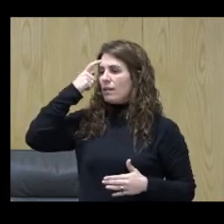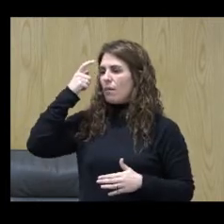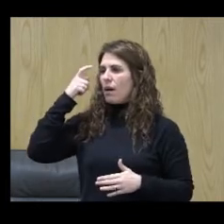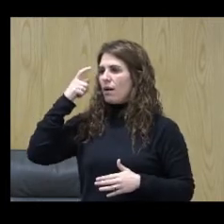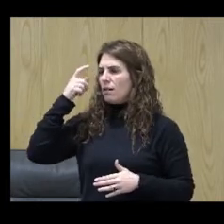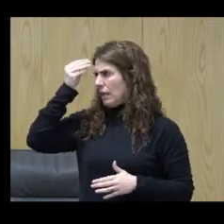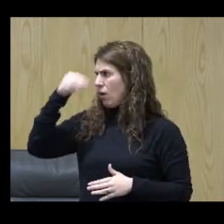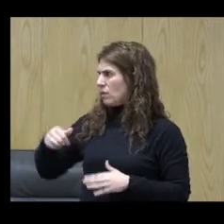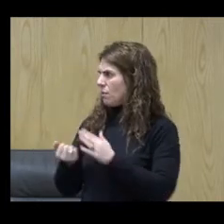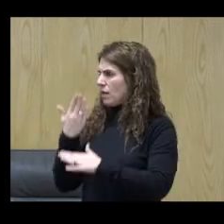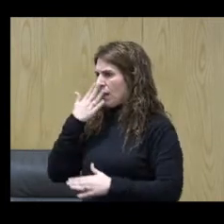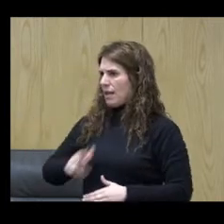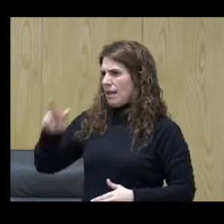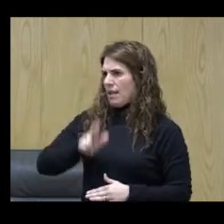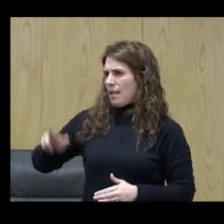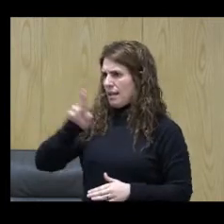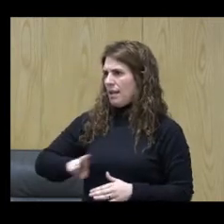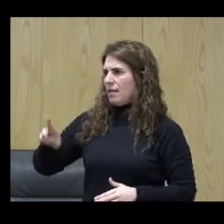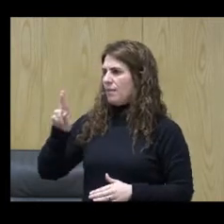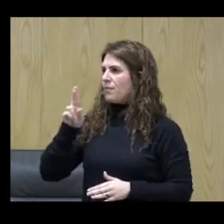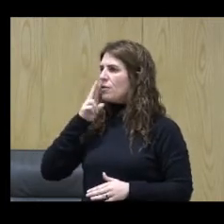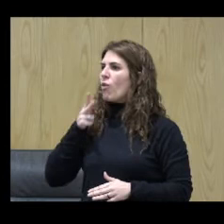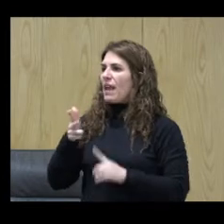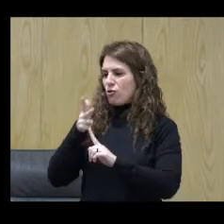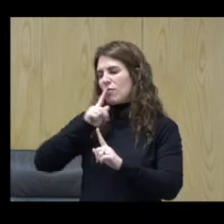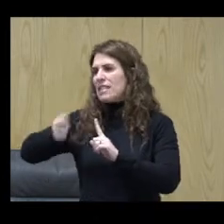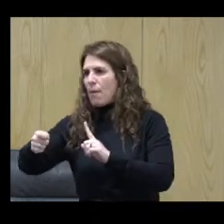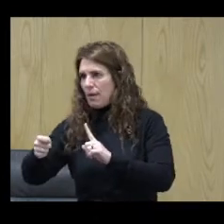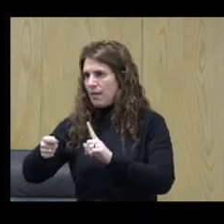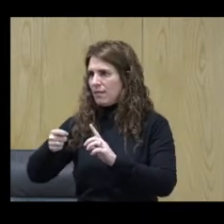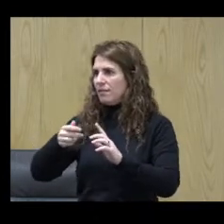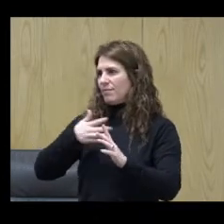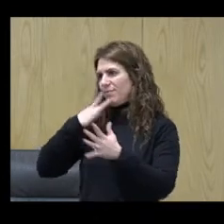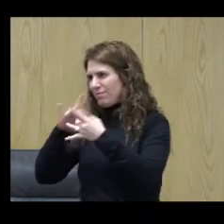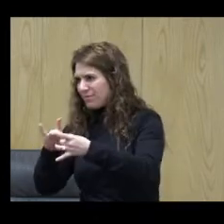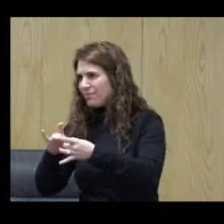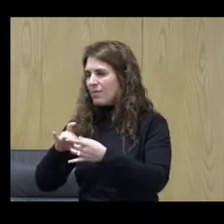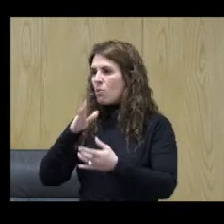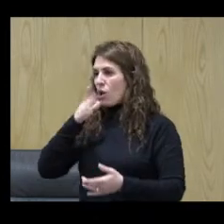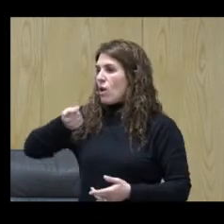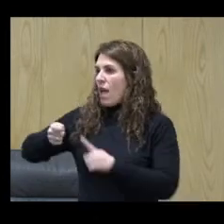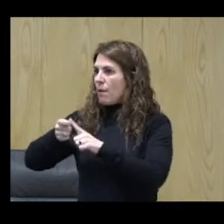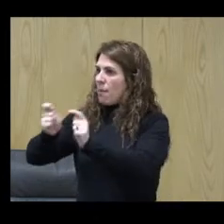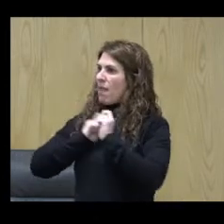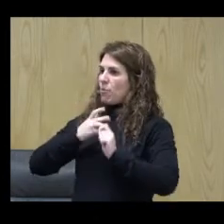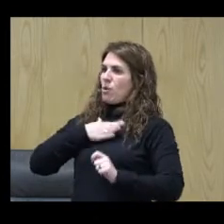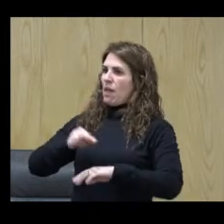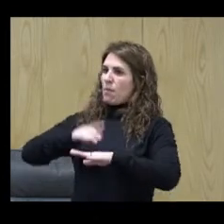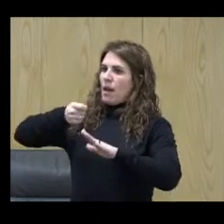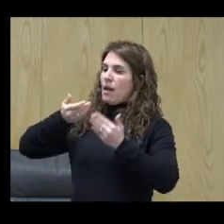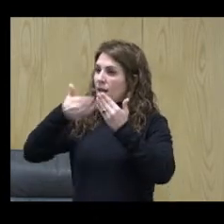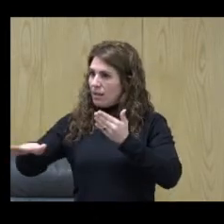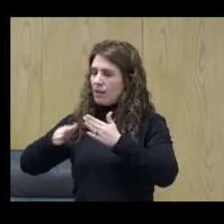muchas veces aquí esa imagen, es un derecho llave. ¿A qué nos referimos con esto? Es que es una llave para abrir la puerta a otros